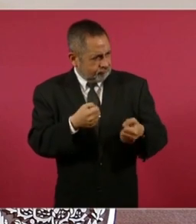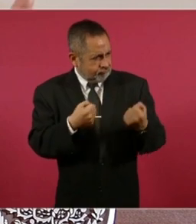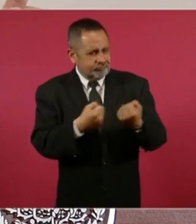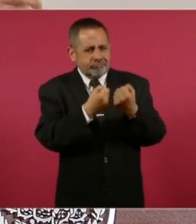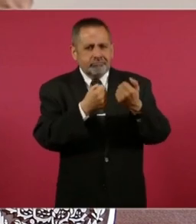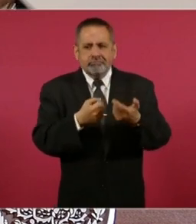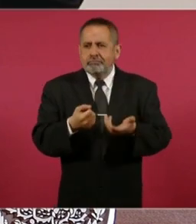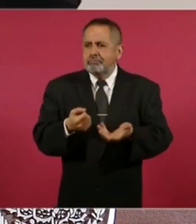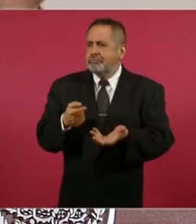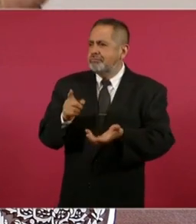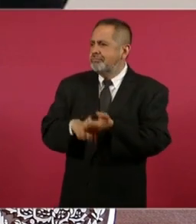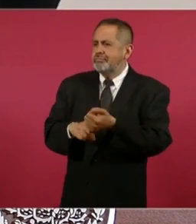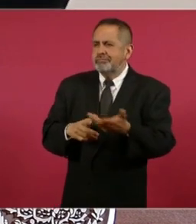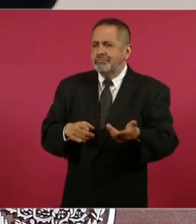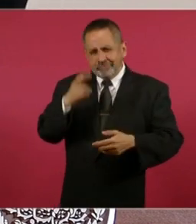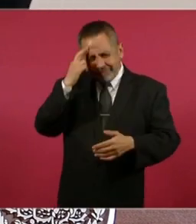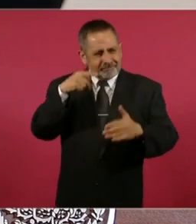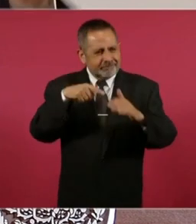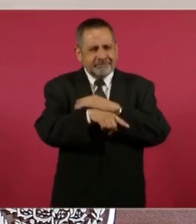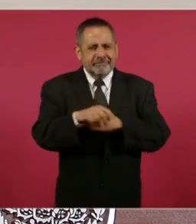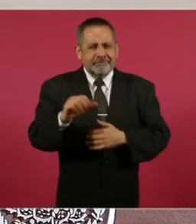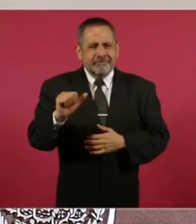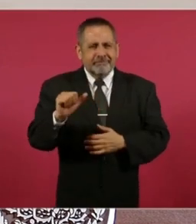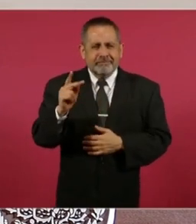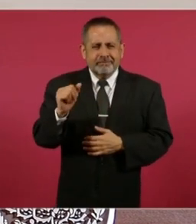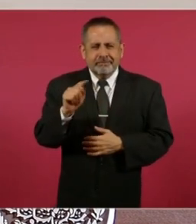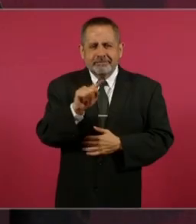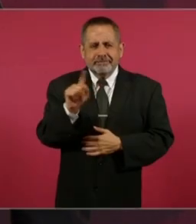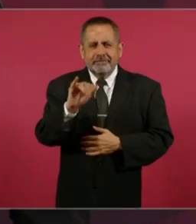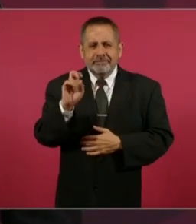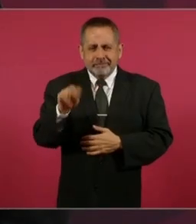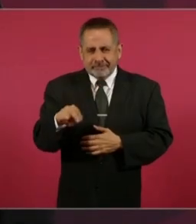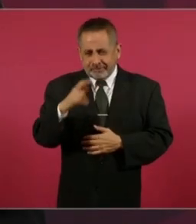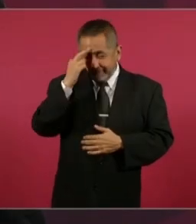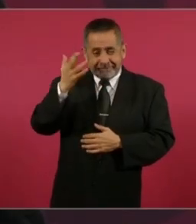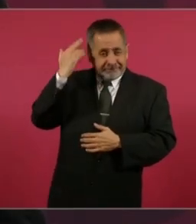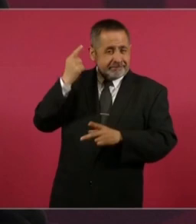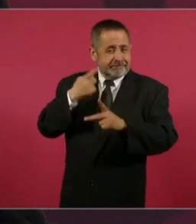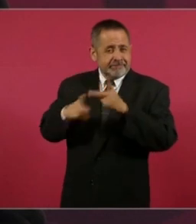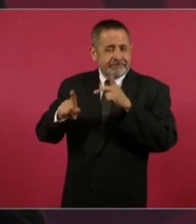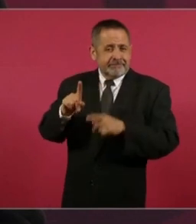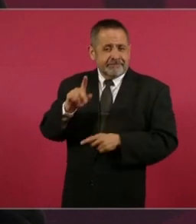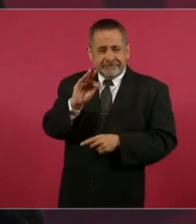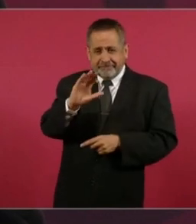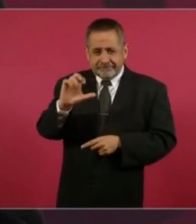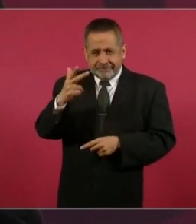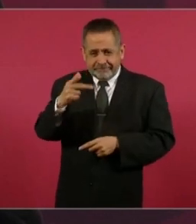a pachingan cuando inició Calderón